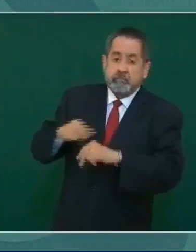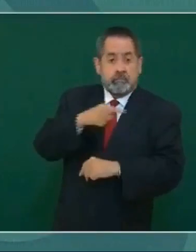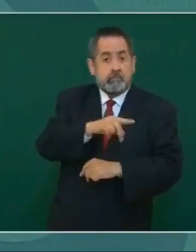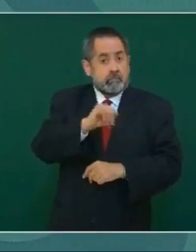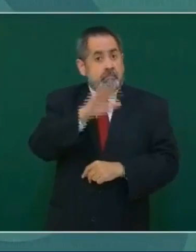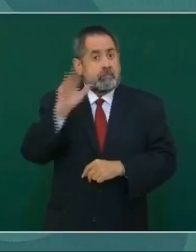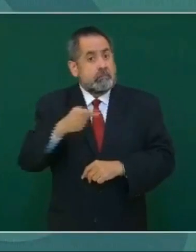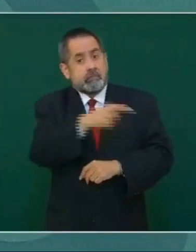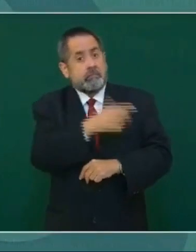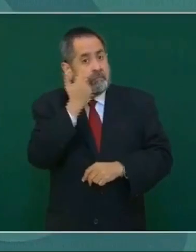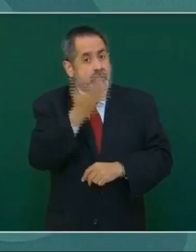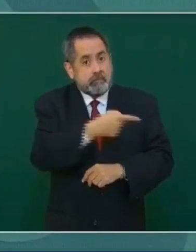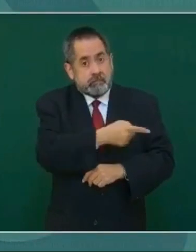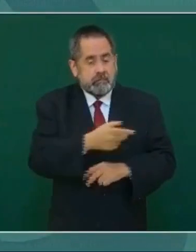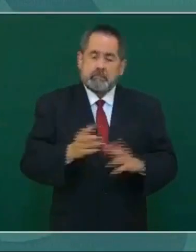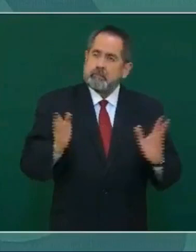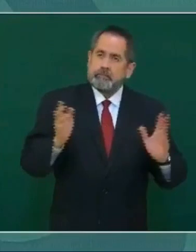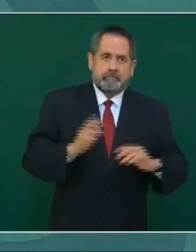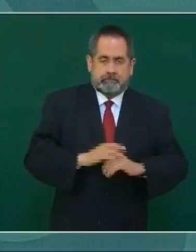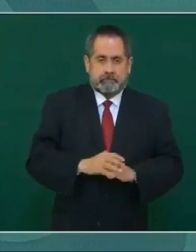que ya no